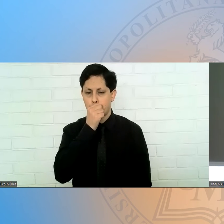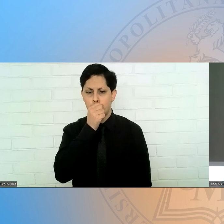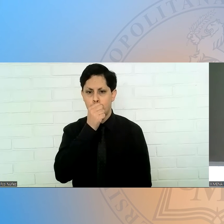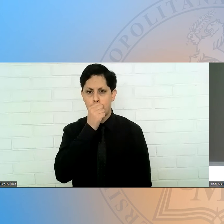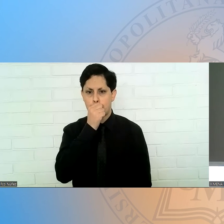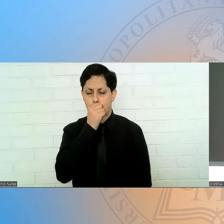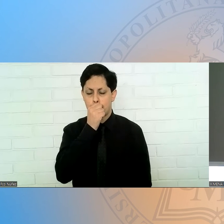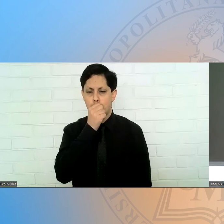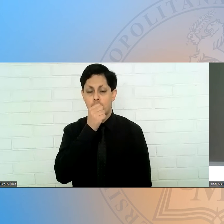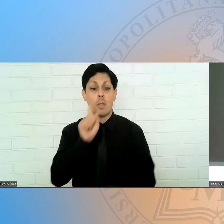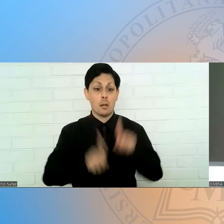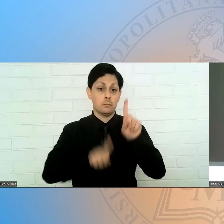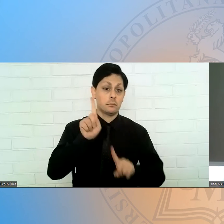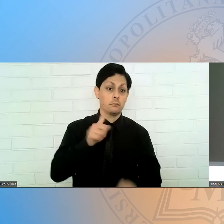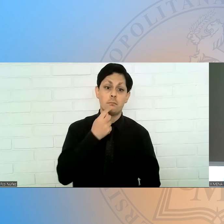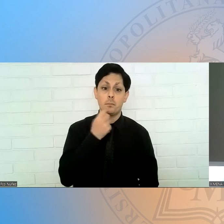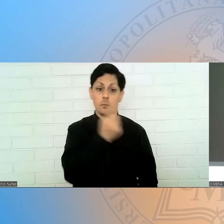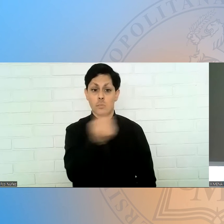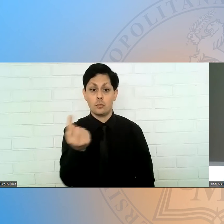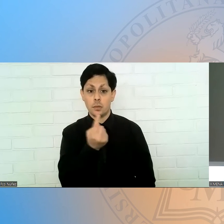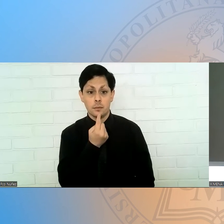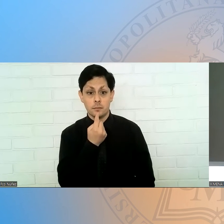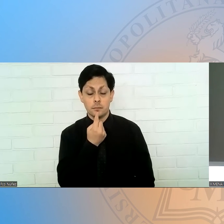¿Alguien más quiere hacer alguna pregunta?